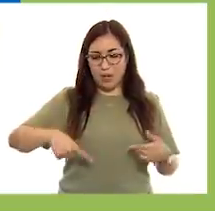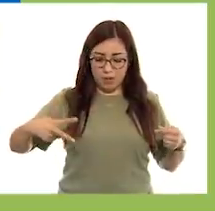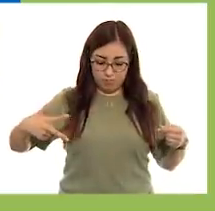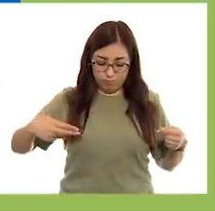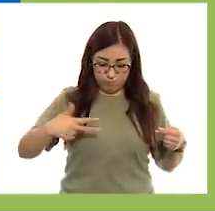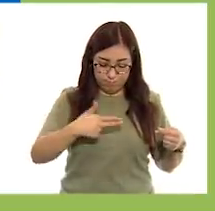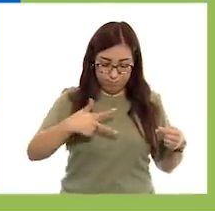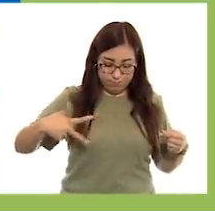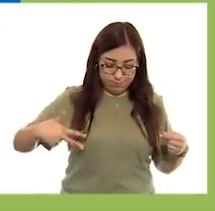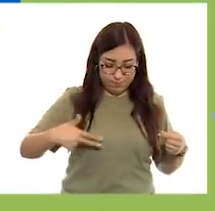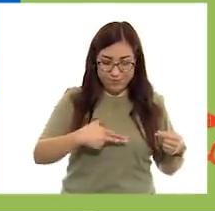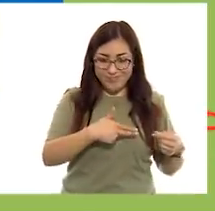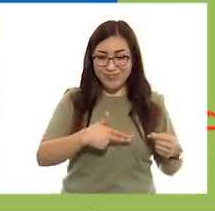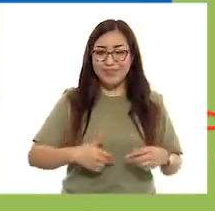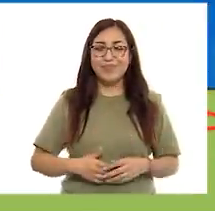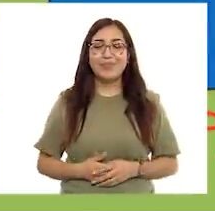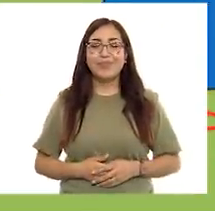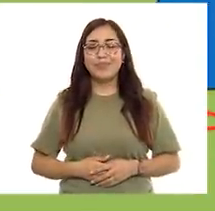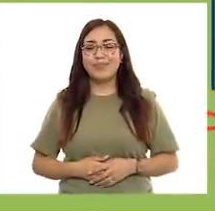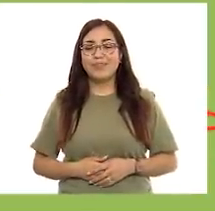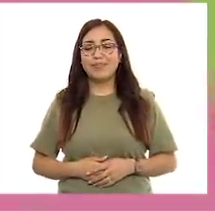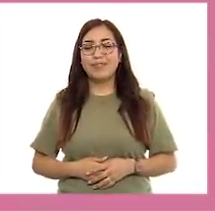las líneas marcadas.